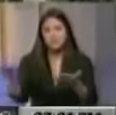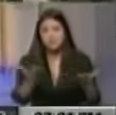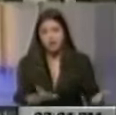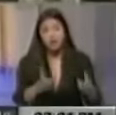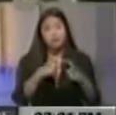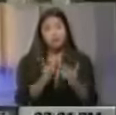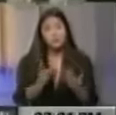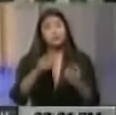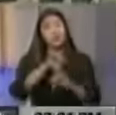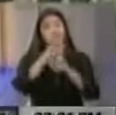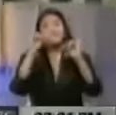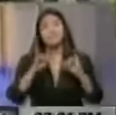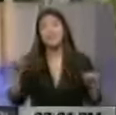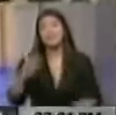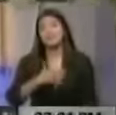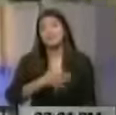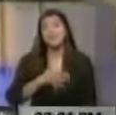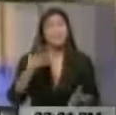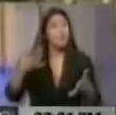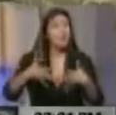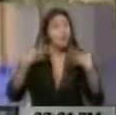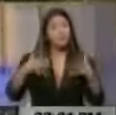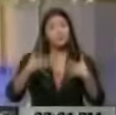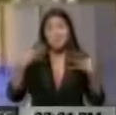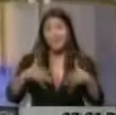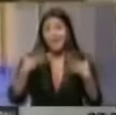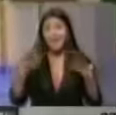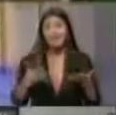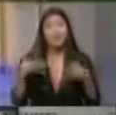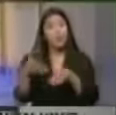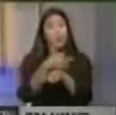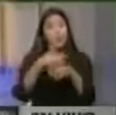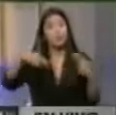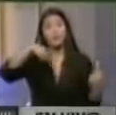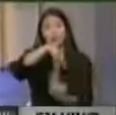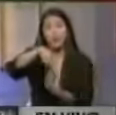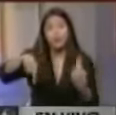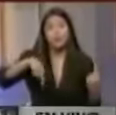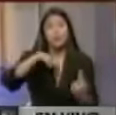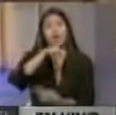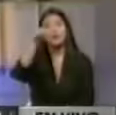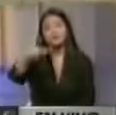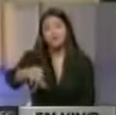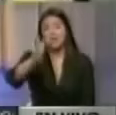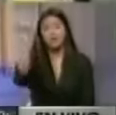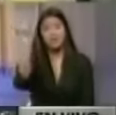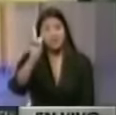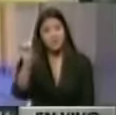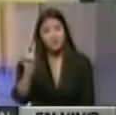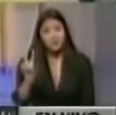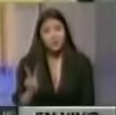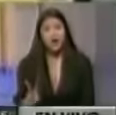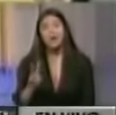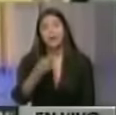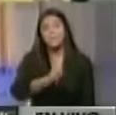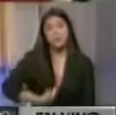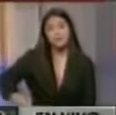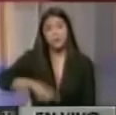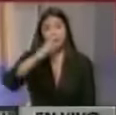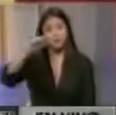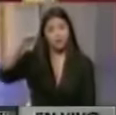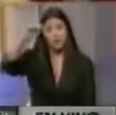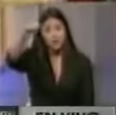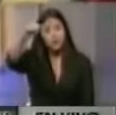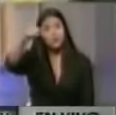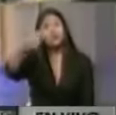Así que estamos felices, estamos contentos en nombre del gobierno revolucionario de la República Bolivariana de Venezuela, de nuestro presidente Nicolás